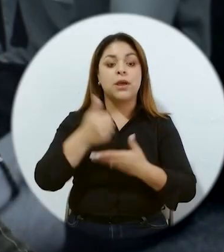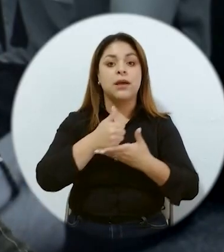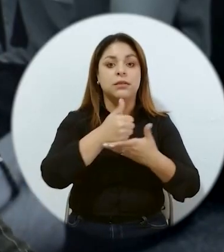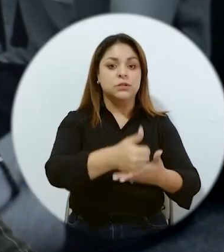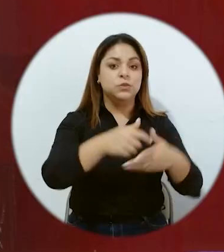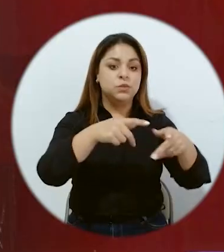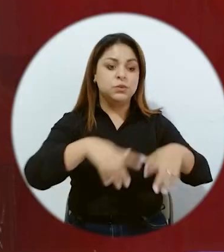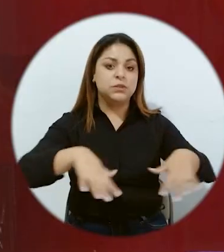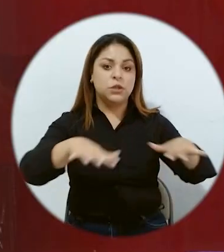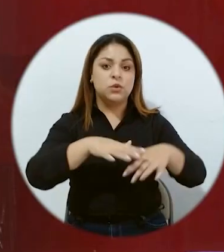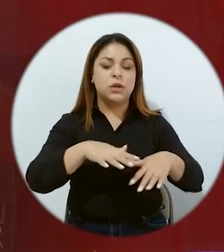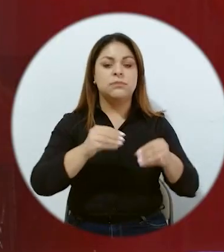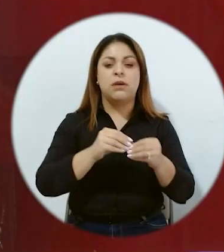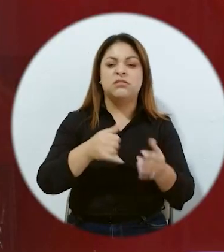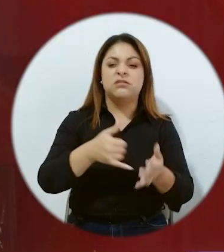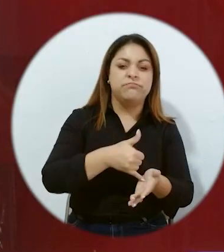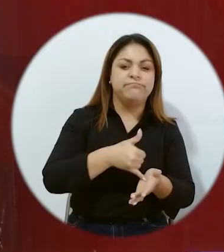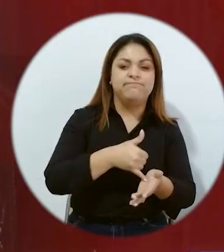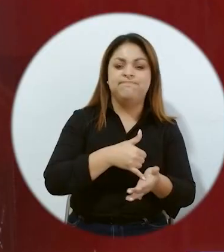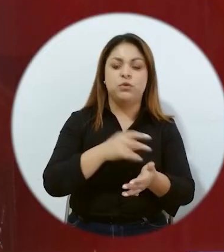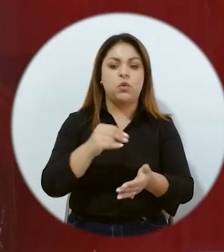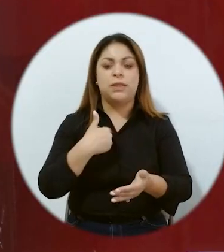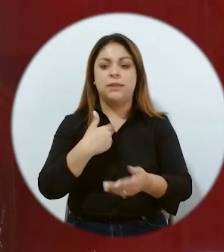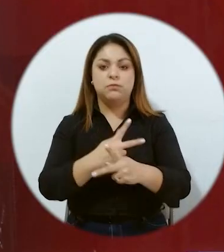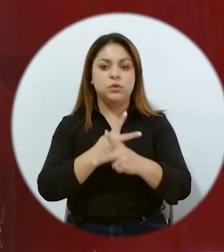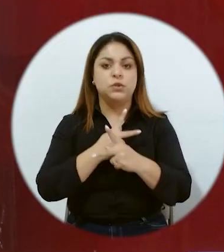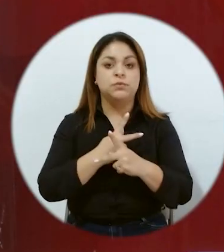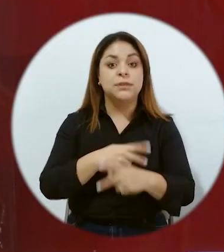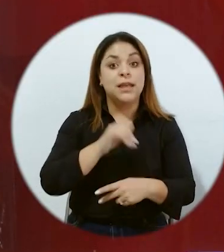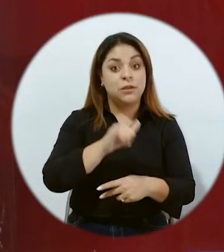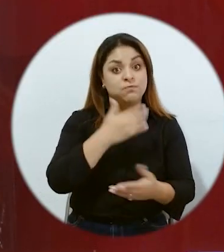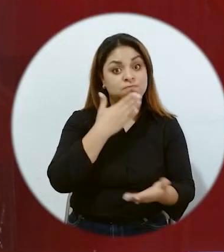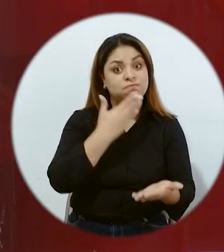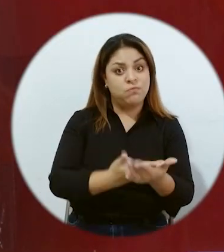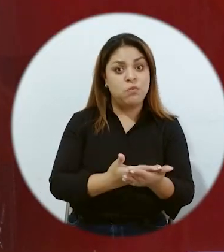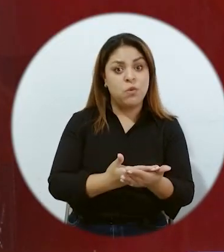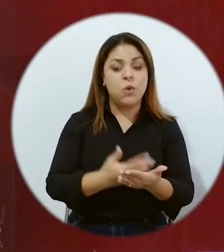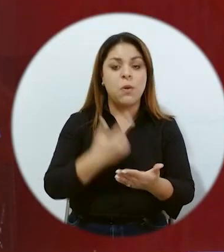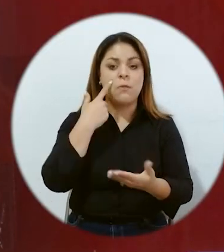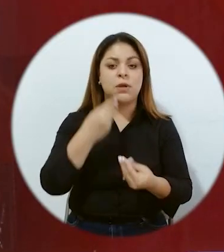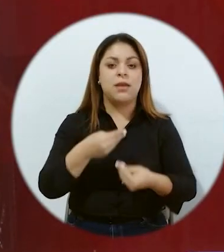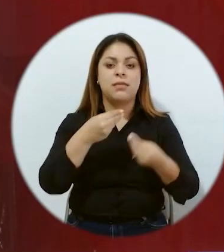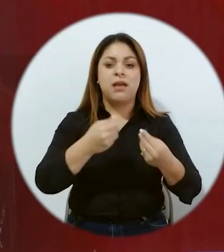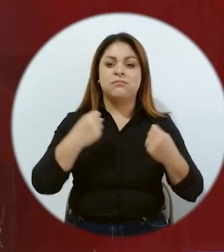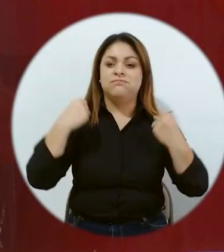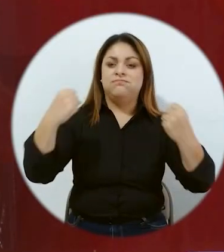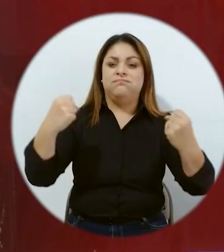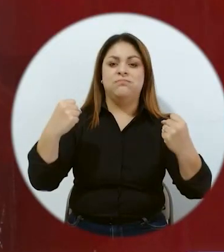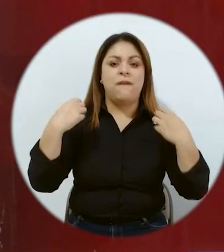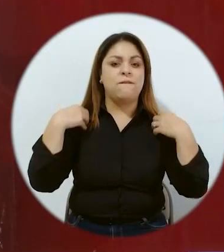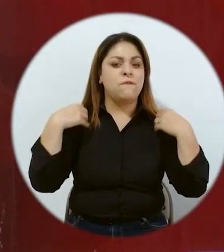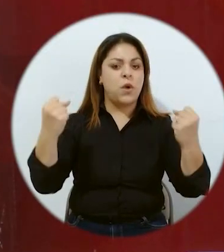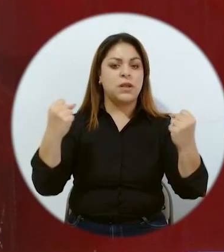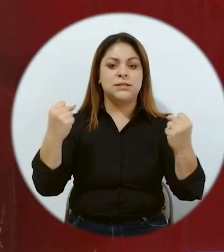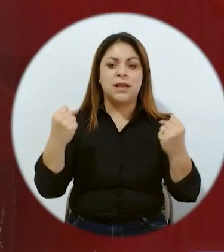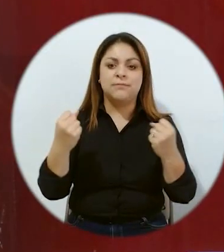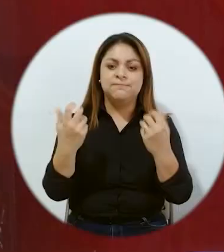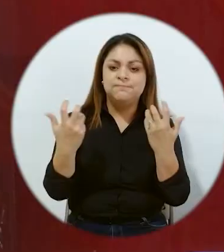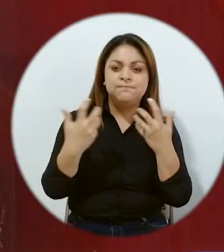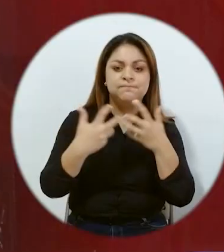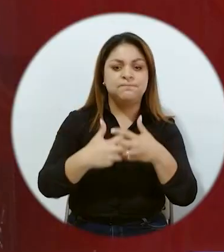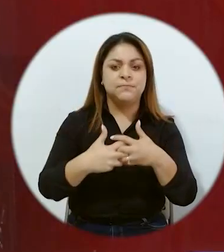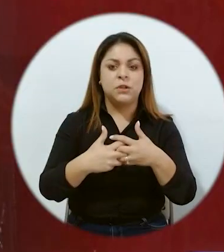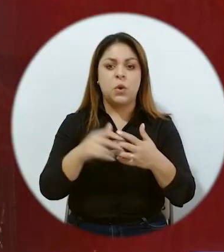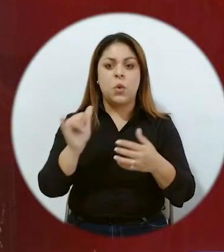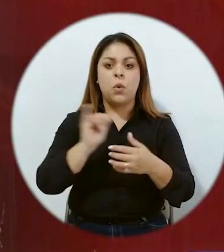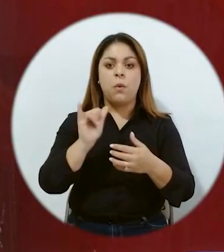desprotegidos. Exactamente, es muy bonita la agroecología porque ha servido como esa fuerza de cohesionadora,